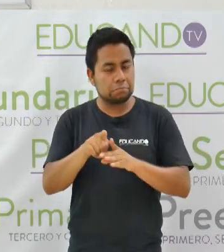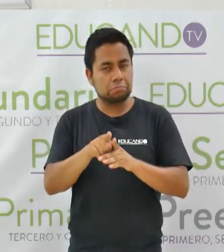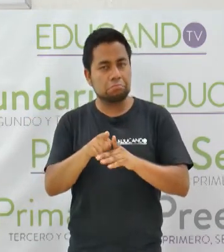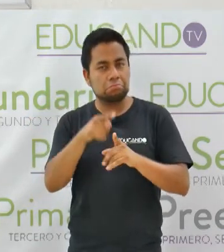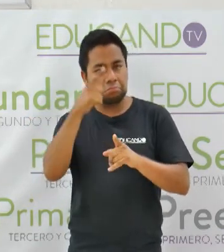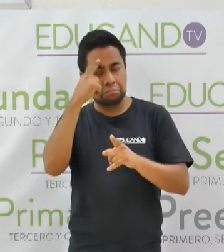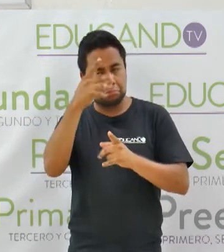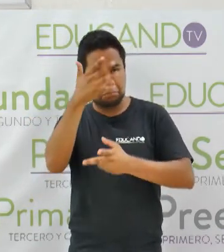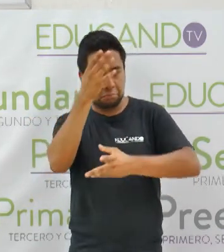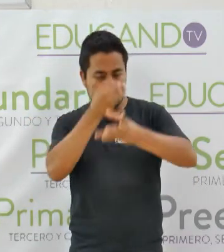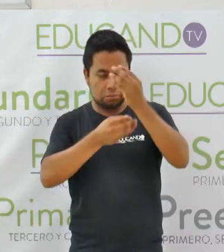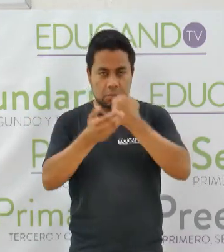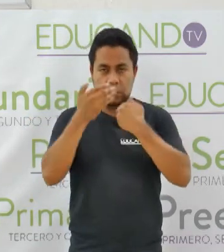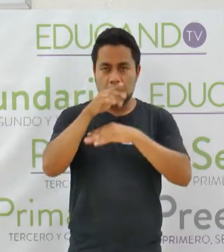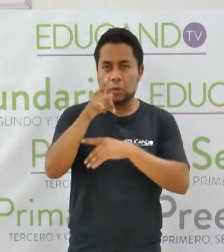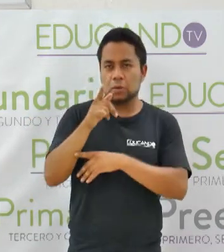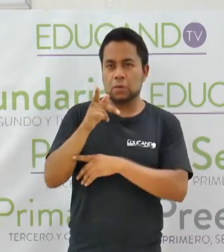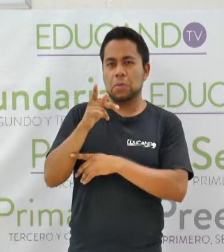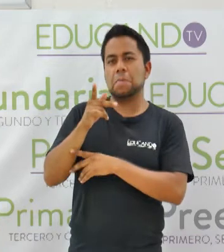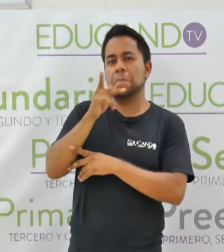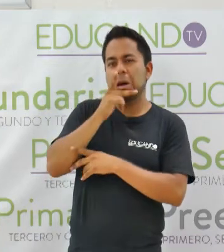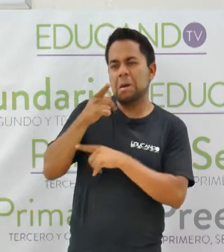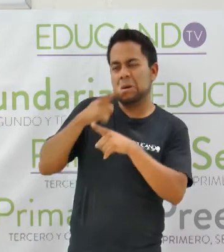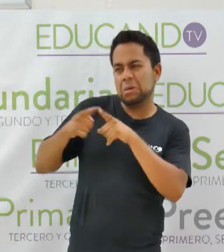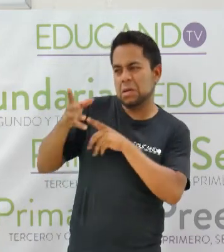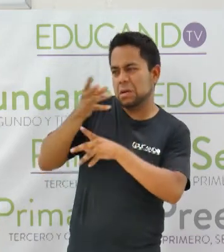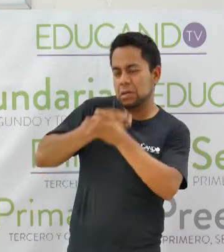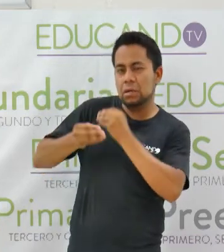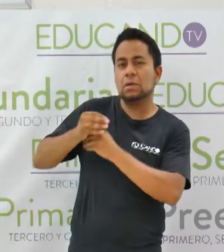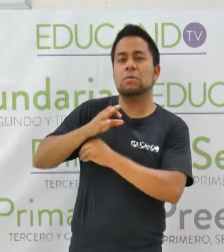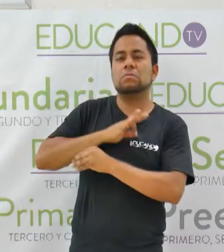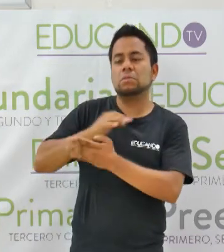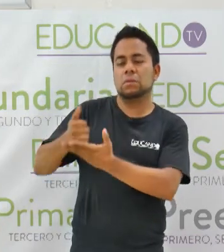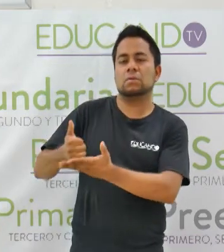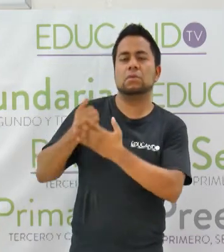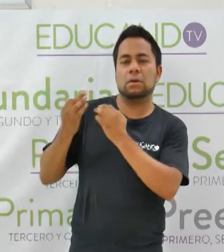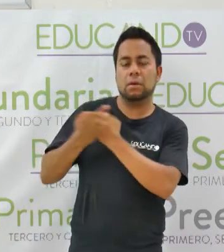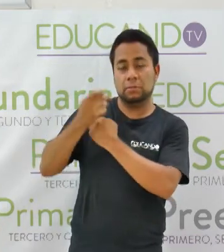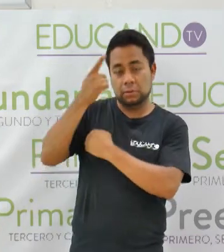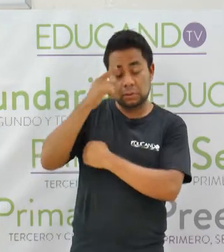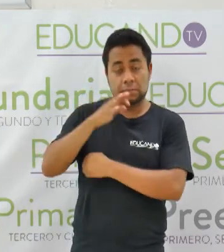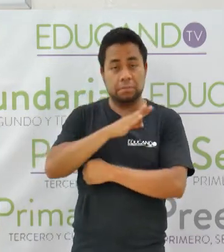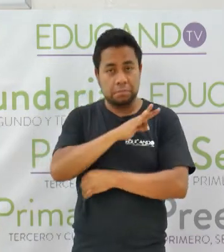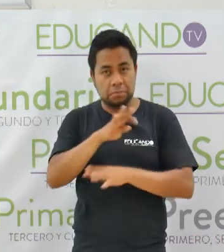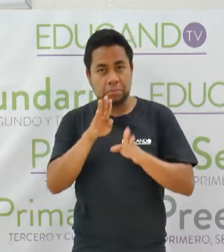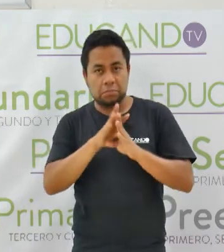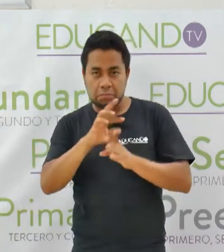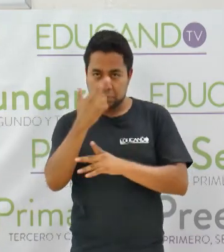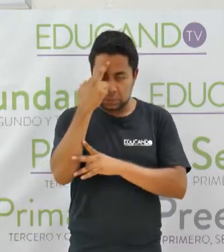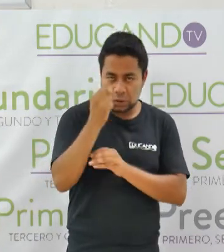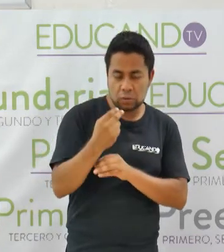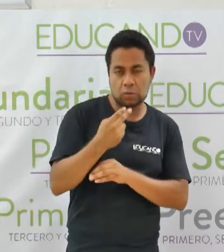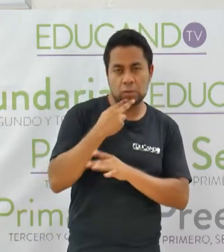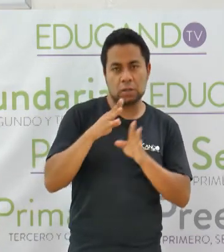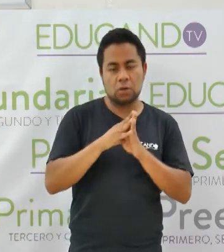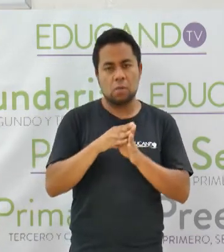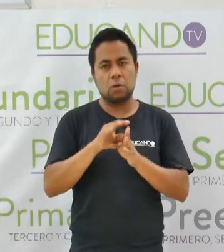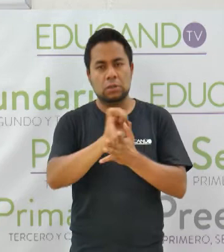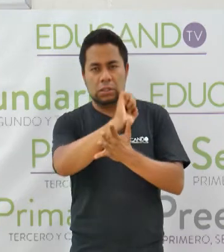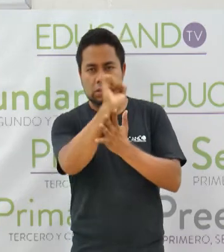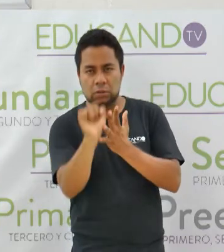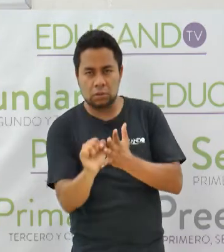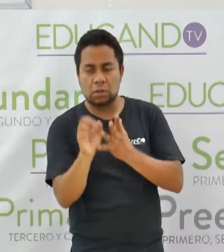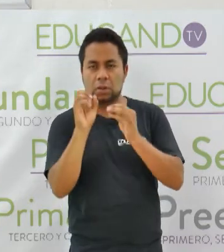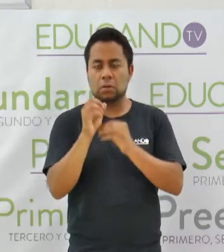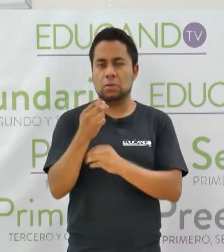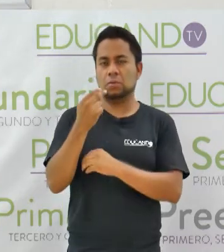haciendo referencia dentro de tu léxico de algunas palabras que te van a ayudar a poder recordar o a utilizarlas como